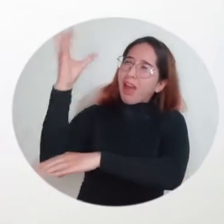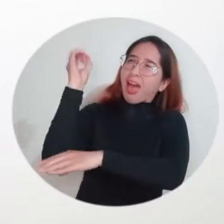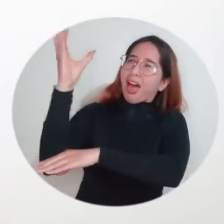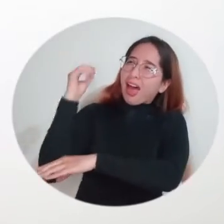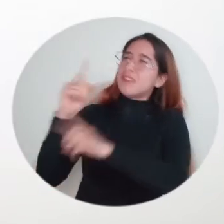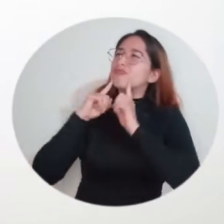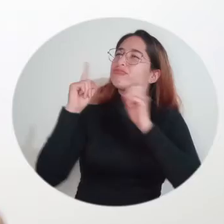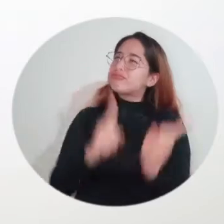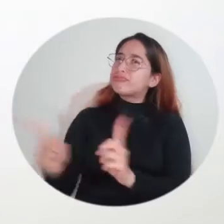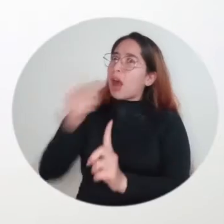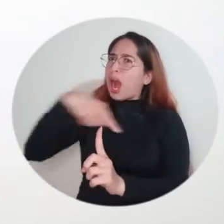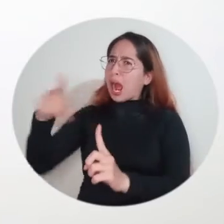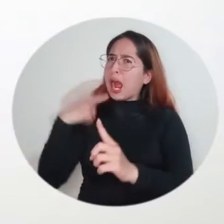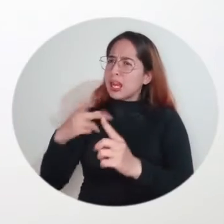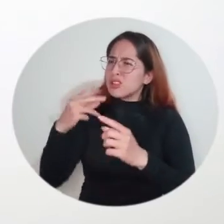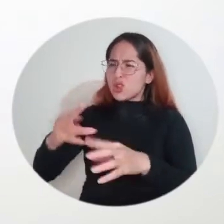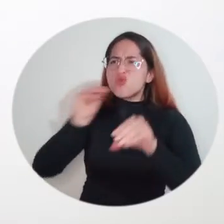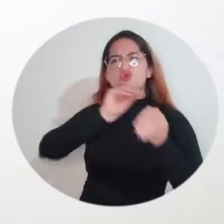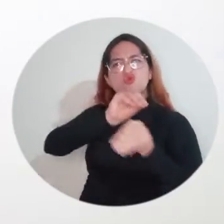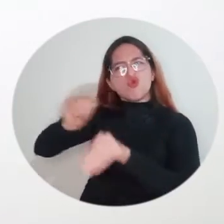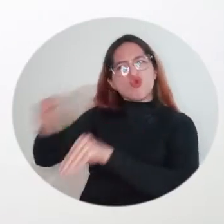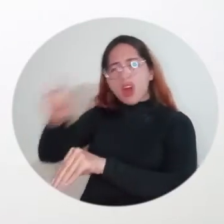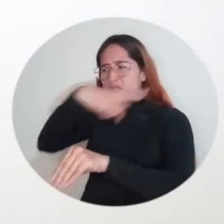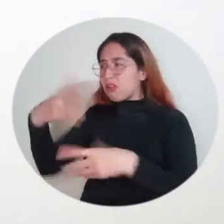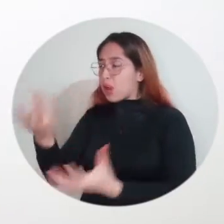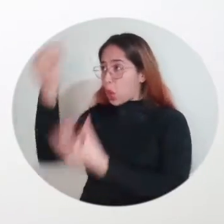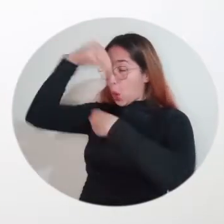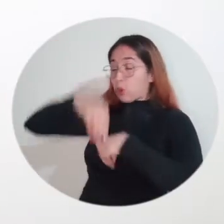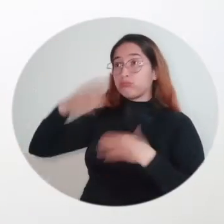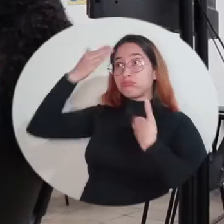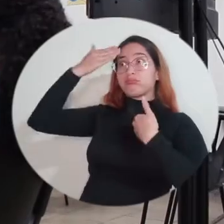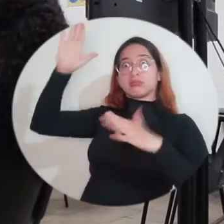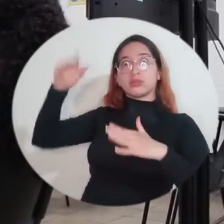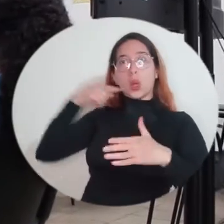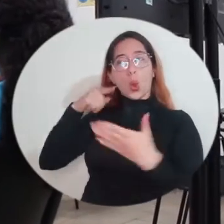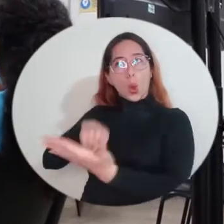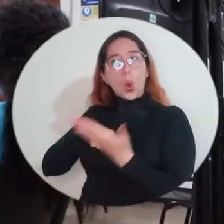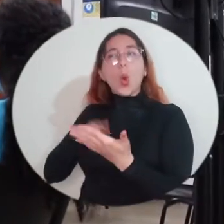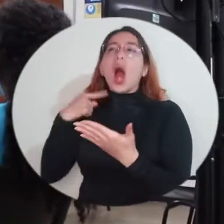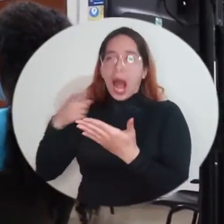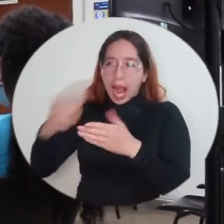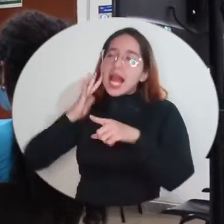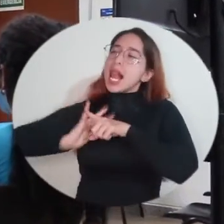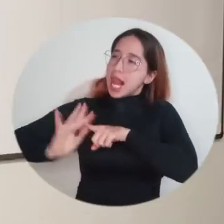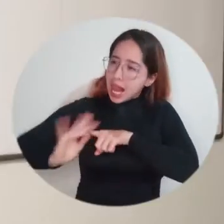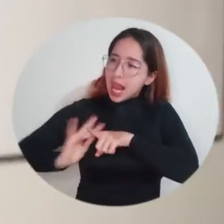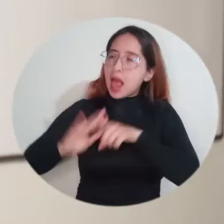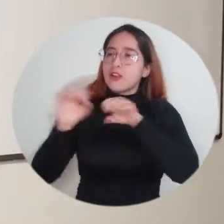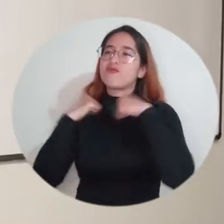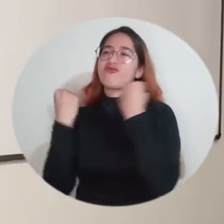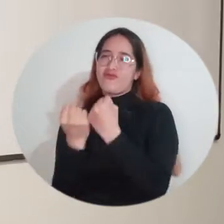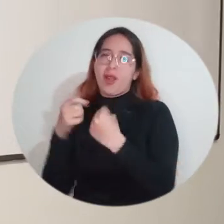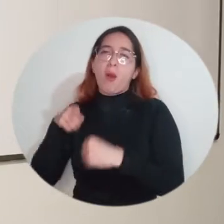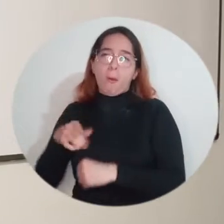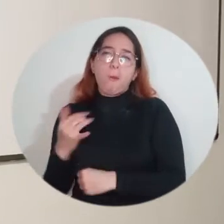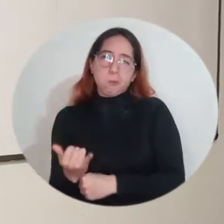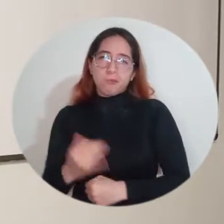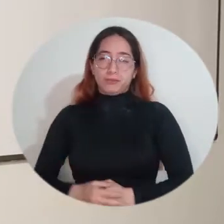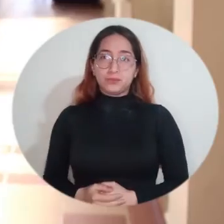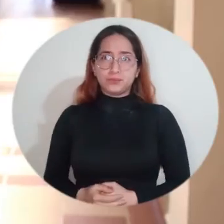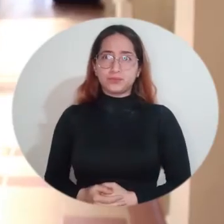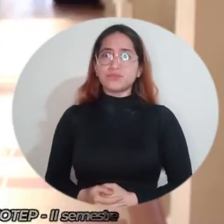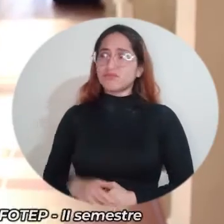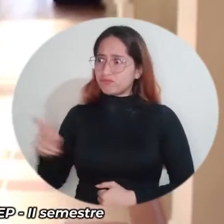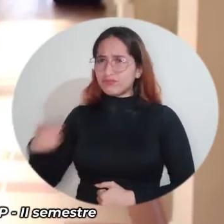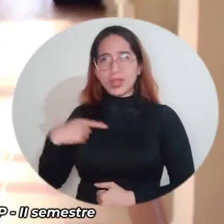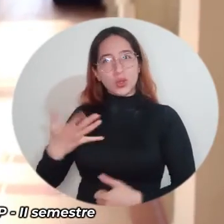porque finalmente ahí es donde está la base y es donde se materializa todo lo que los jóvenes desarrollan en los laboratorios, como digo yo, en el aula de clases. Esto